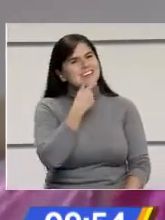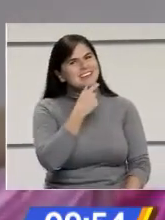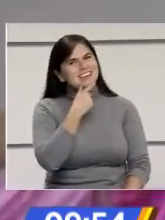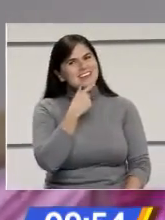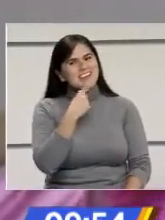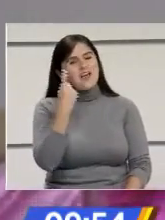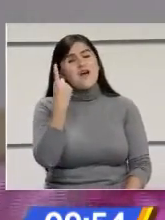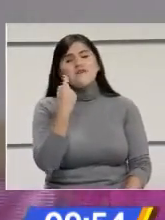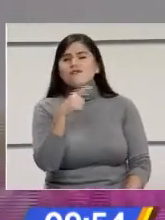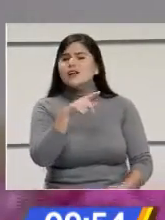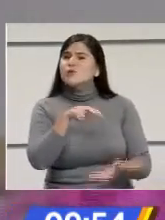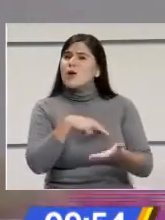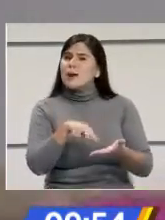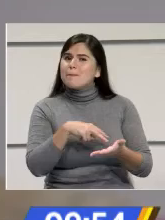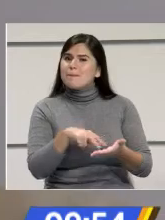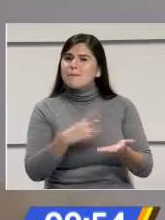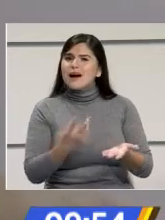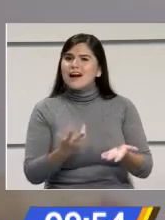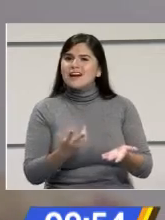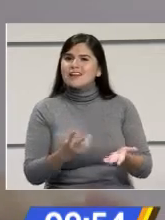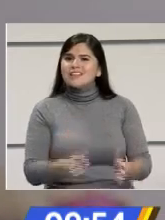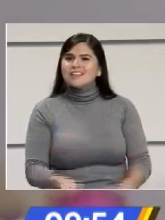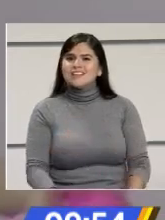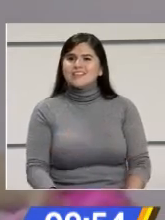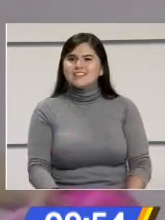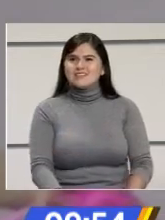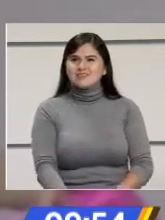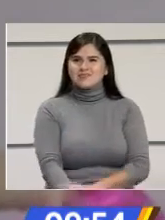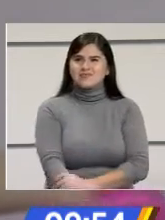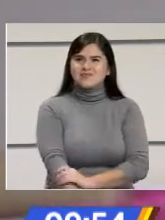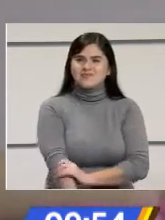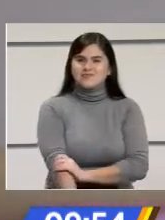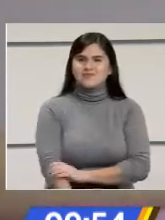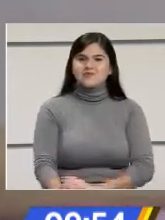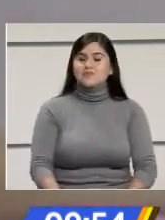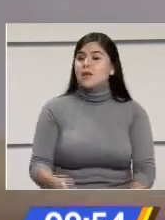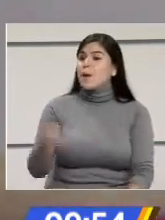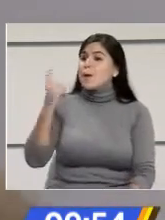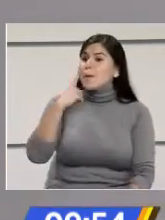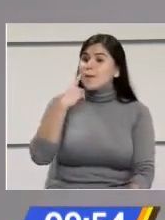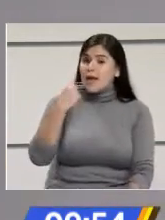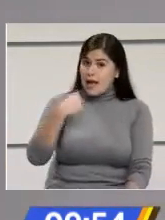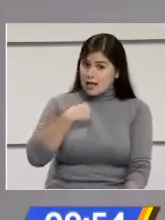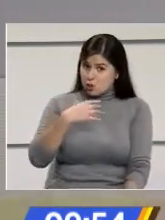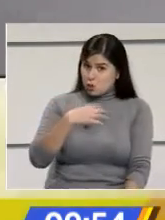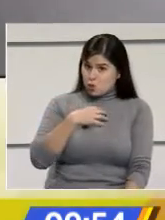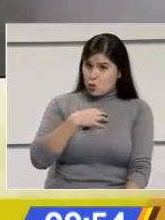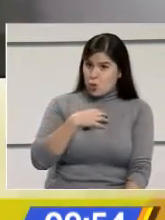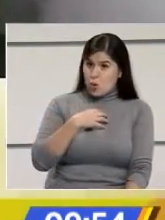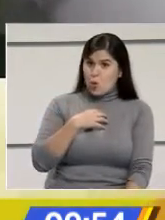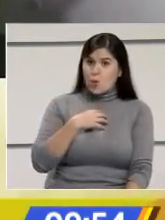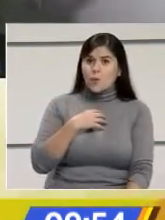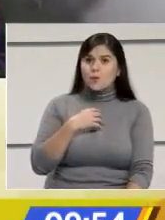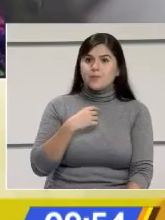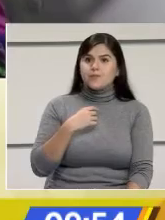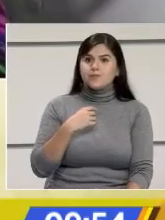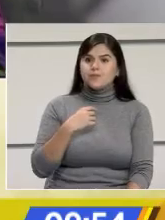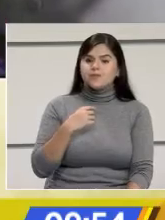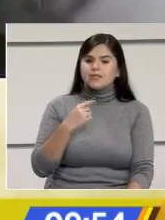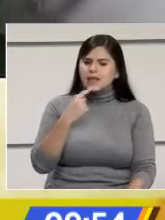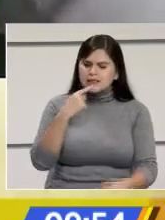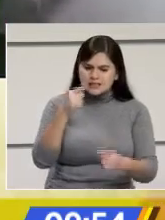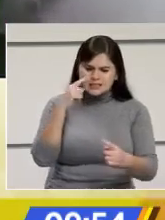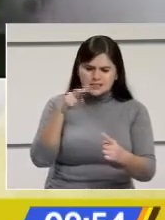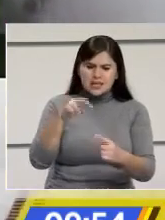Dicen que les faltó, yo no sé, yo nada más hago lo que me dicen. Una bomba. Vea, por lo menos a mí me consuela que dice Dana